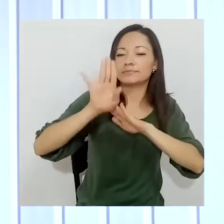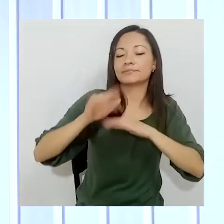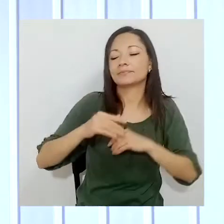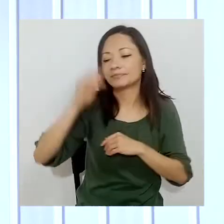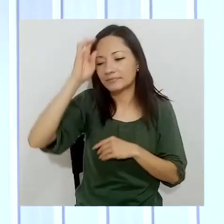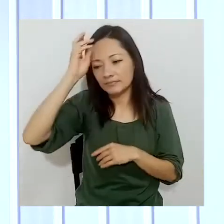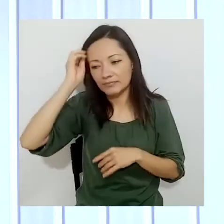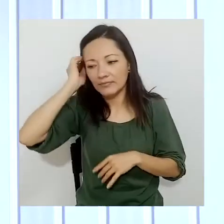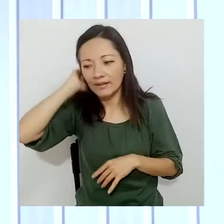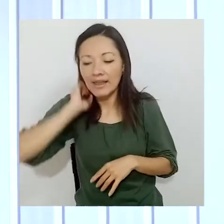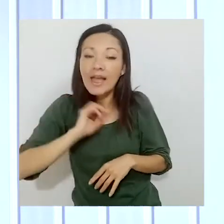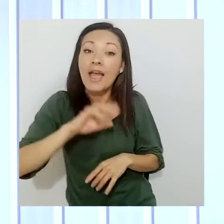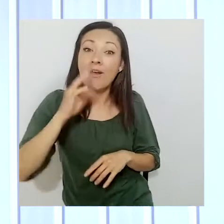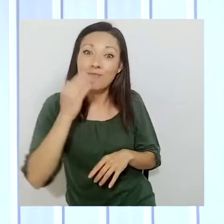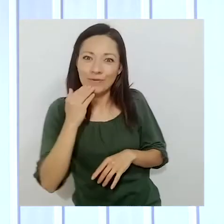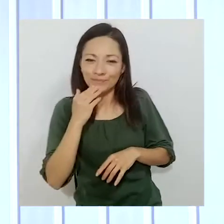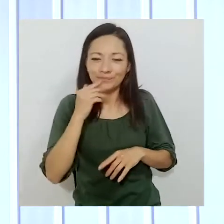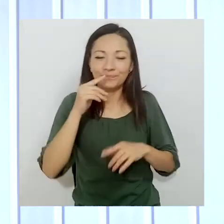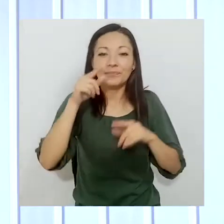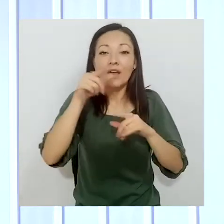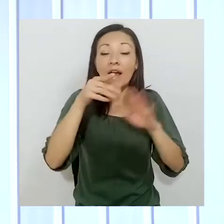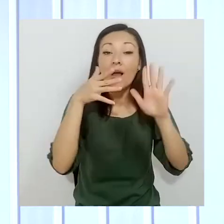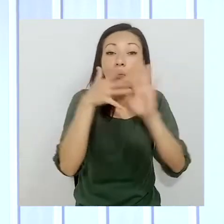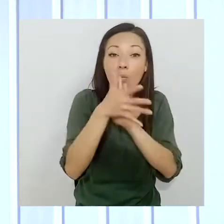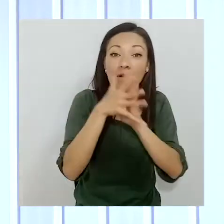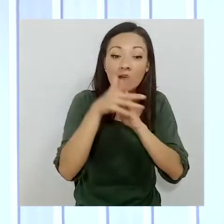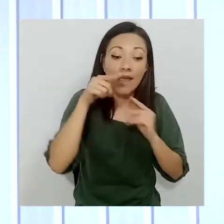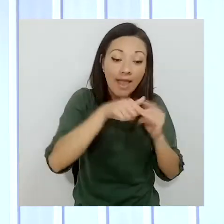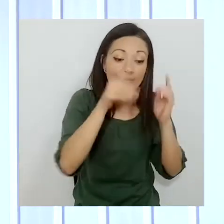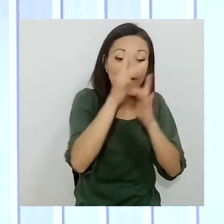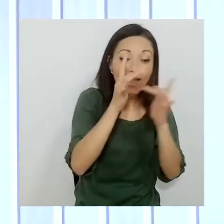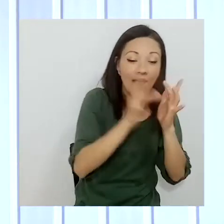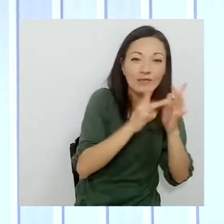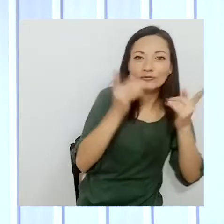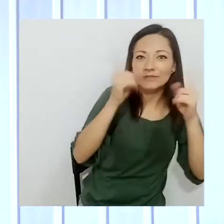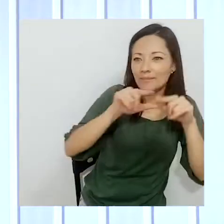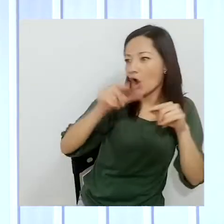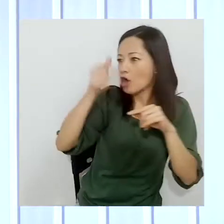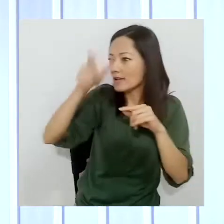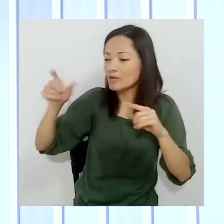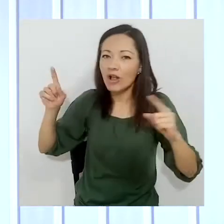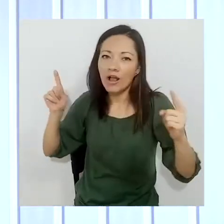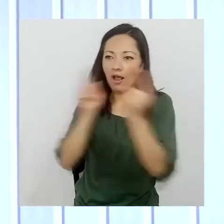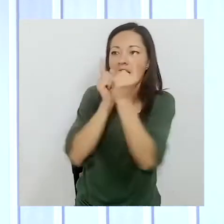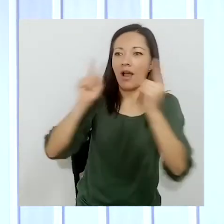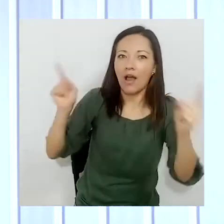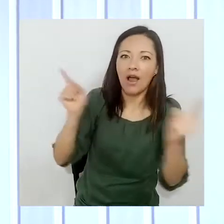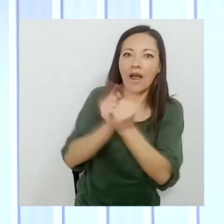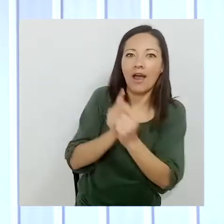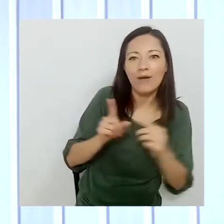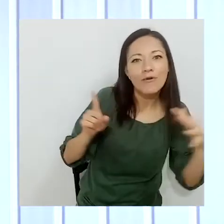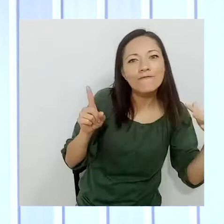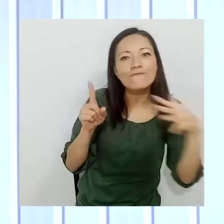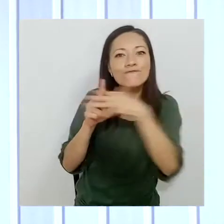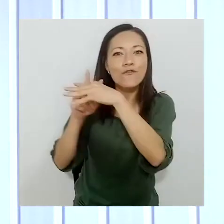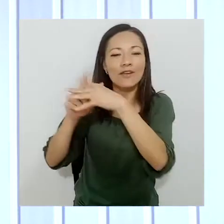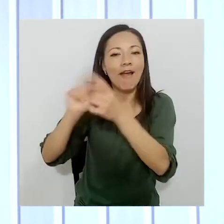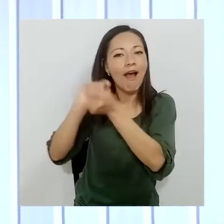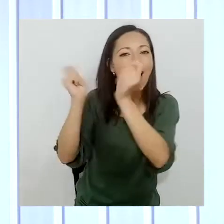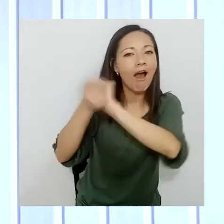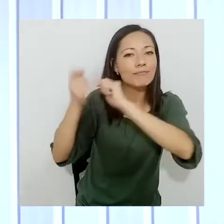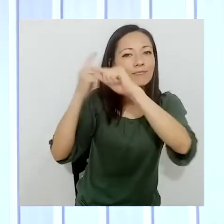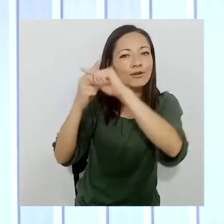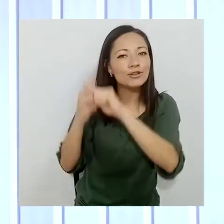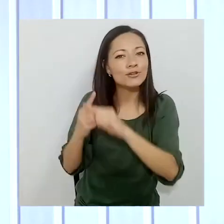Bueno, este encuentro de Jesús va a transformar esas vidas. Mire en Juan